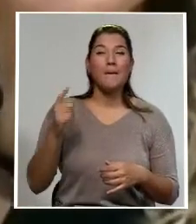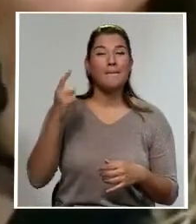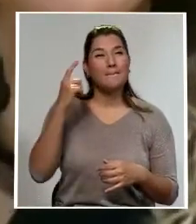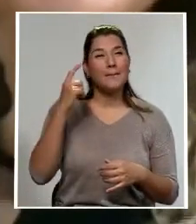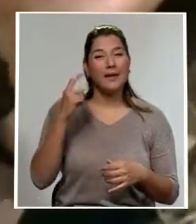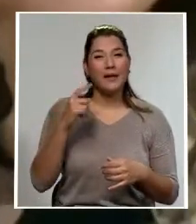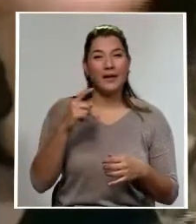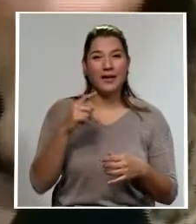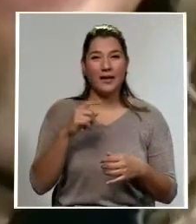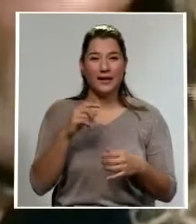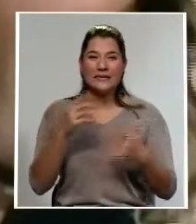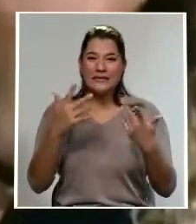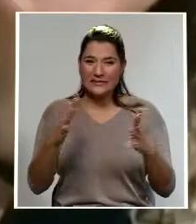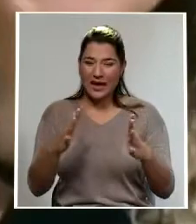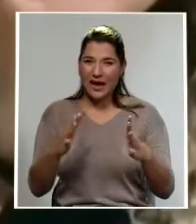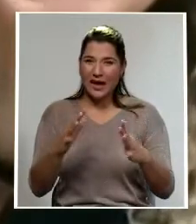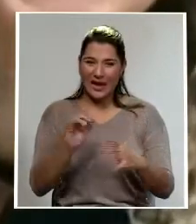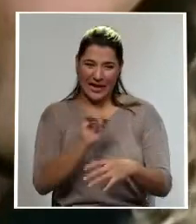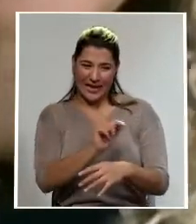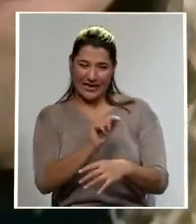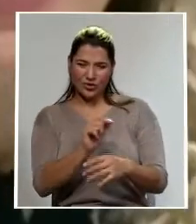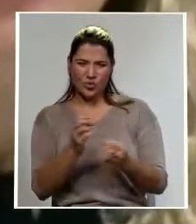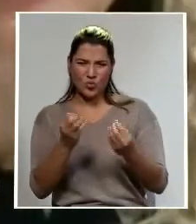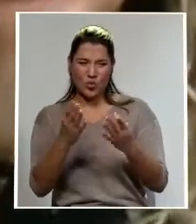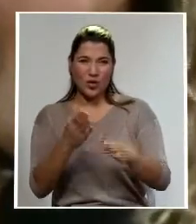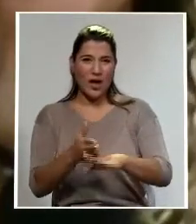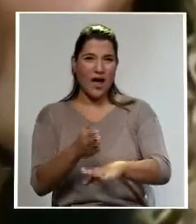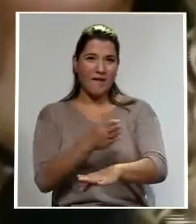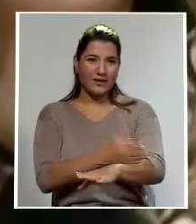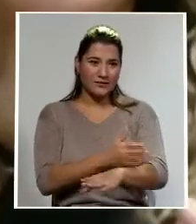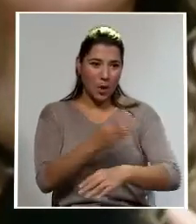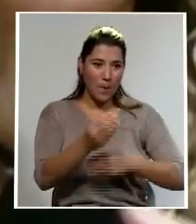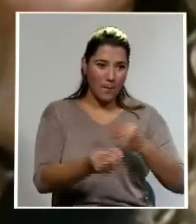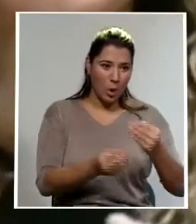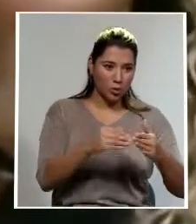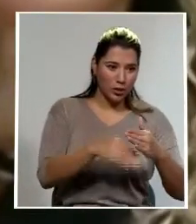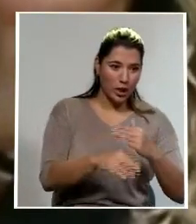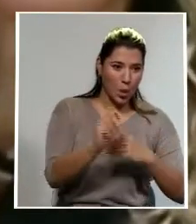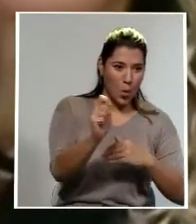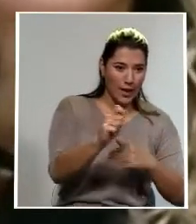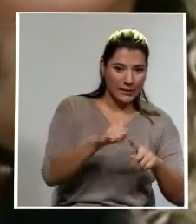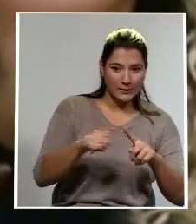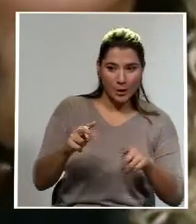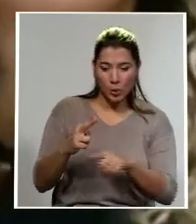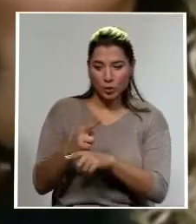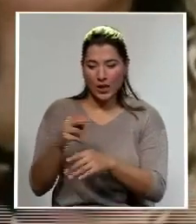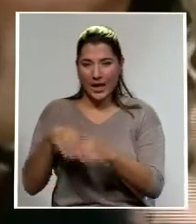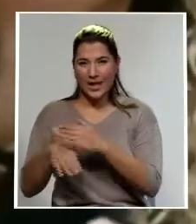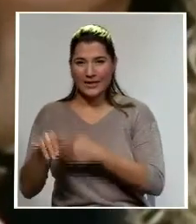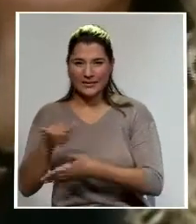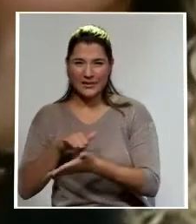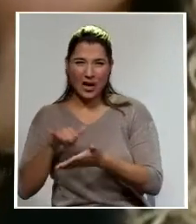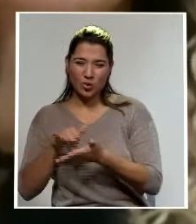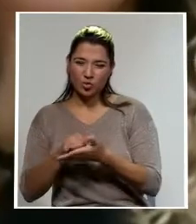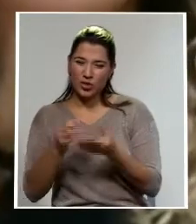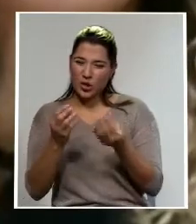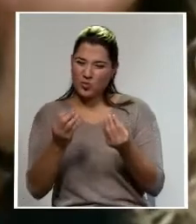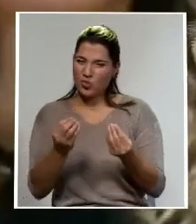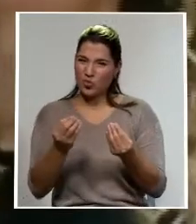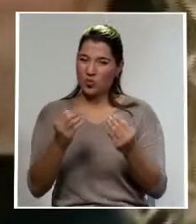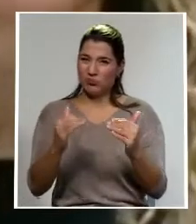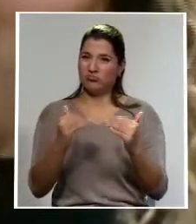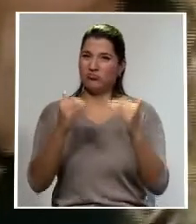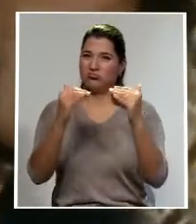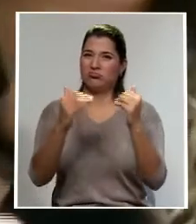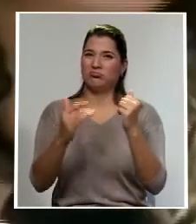materia tan avanzada, por decirlo así, con el miedo que podría tener el conjunto de actores de que se abra